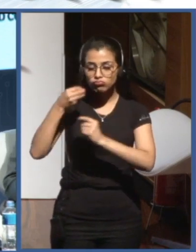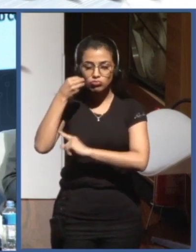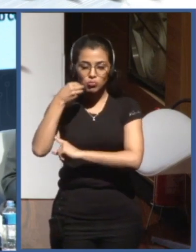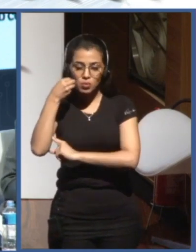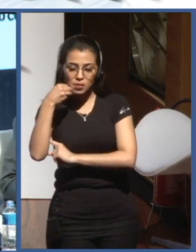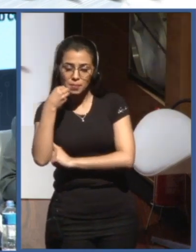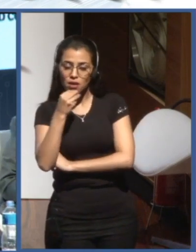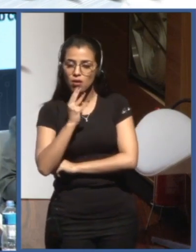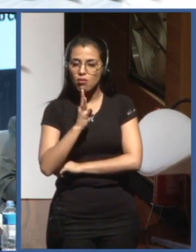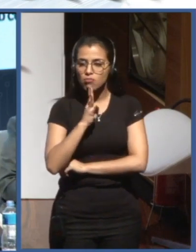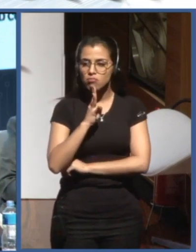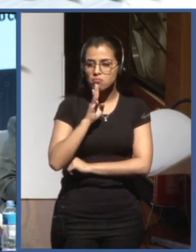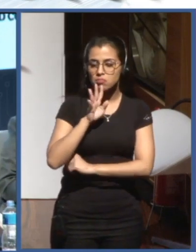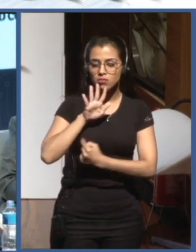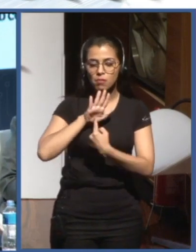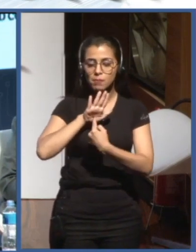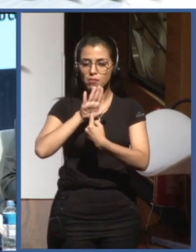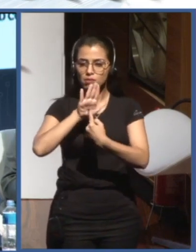que…